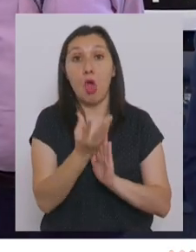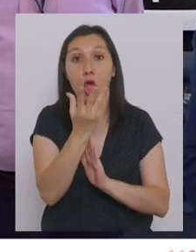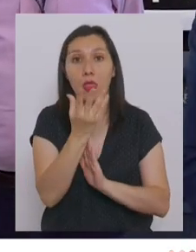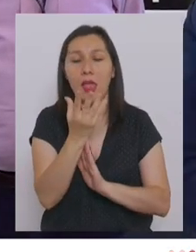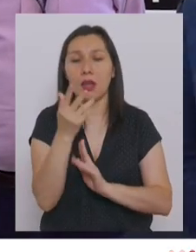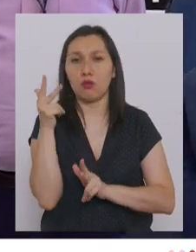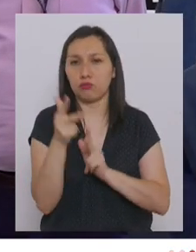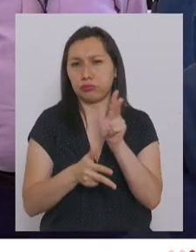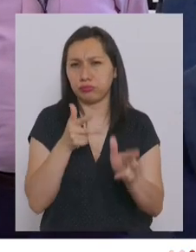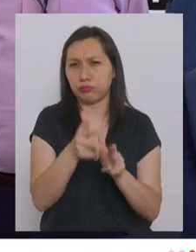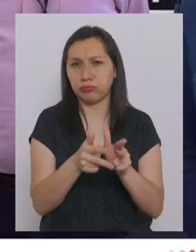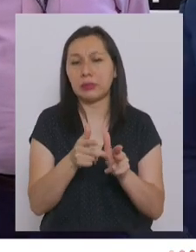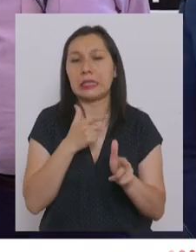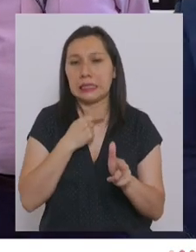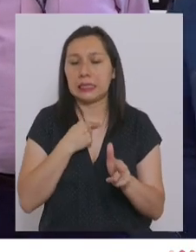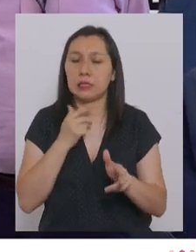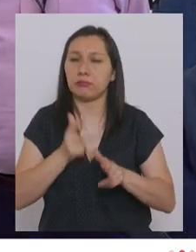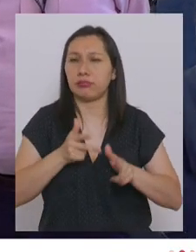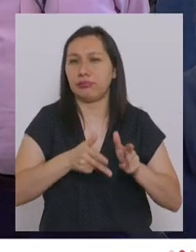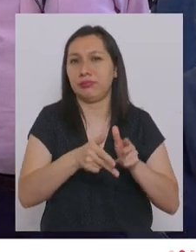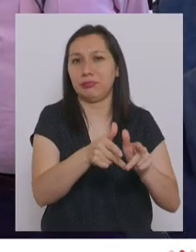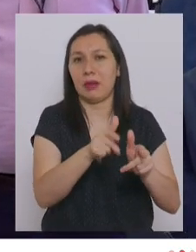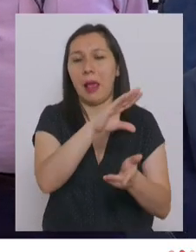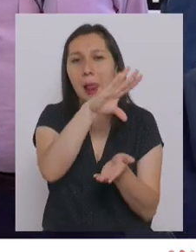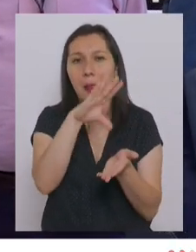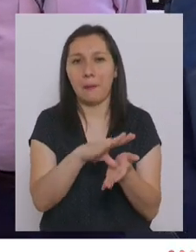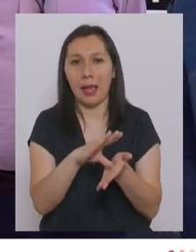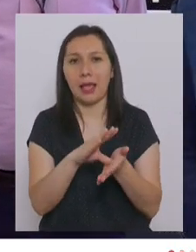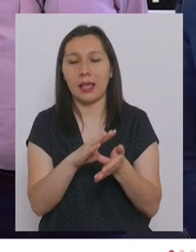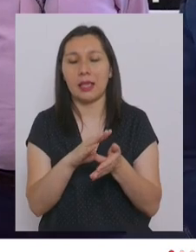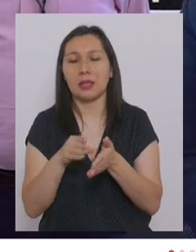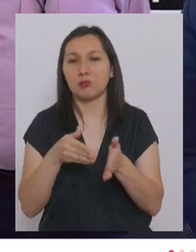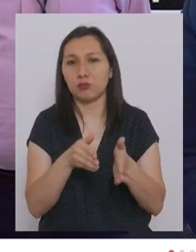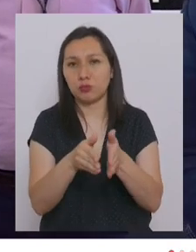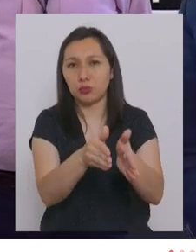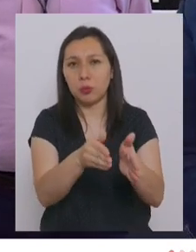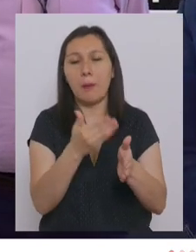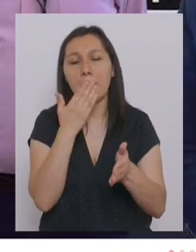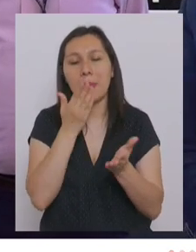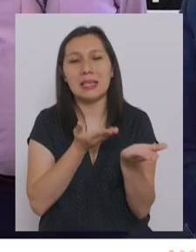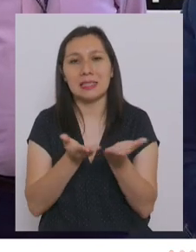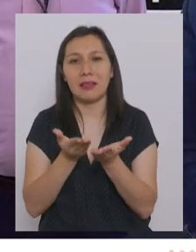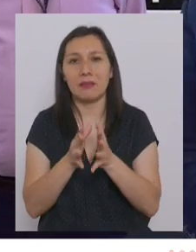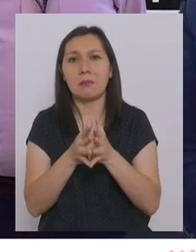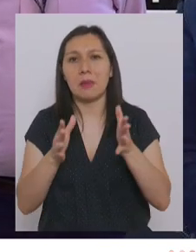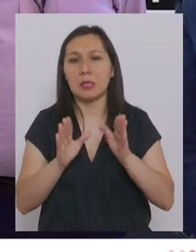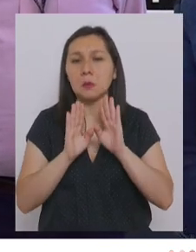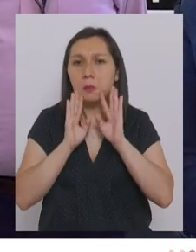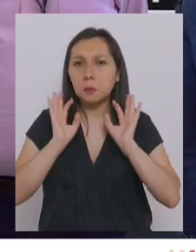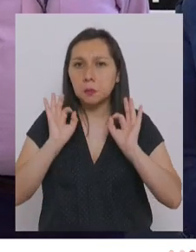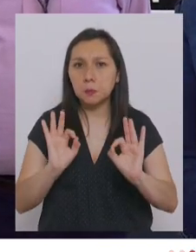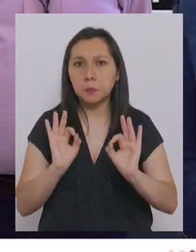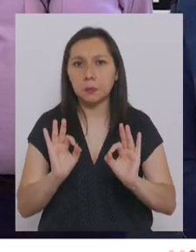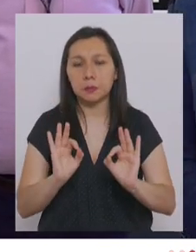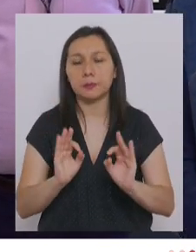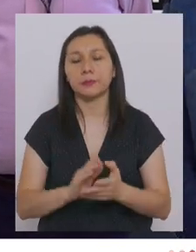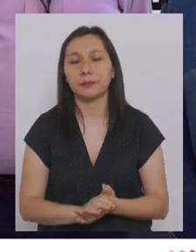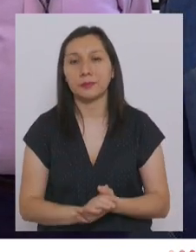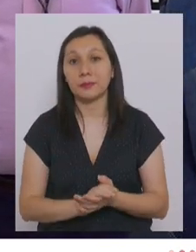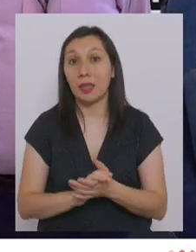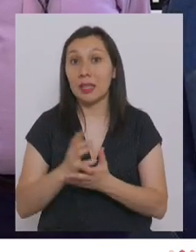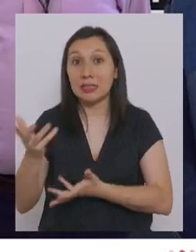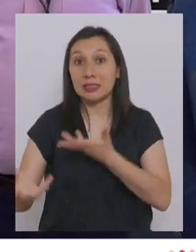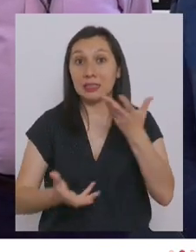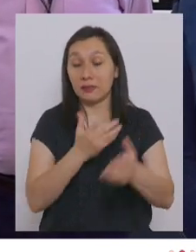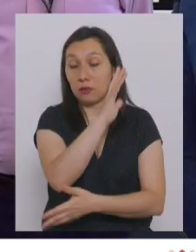queremos que recorran los rieles de nuestro país, porque son y permiten un servicio mucho más eficiente. Respecto a incendios